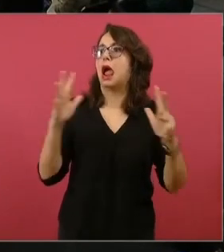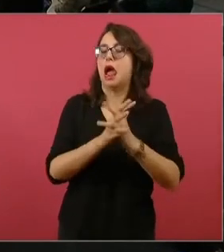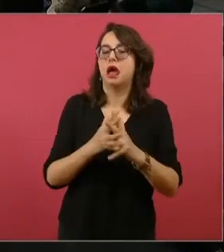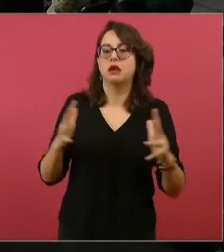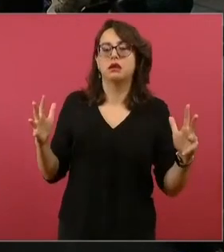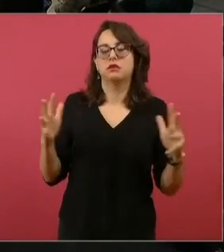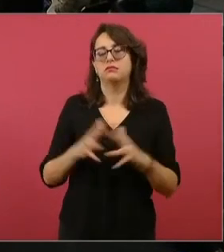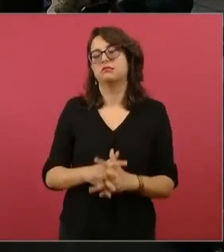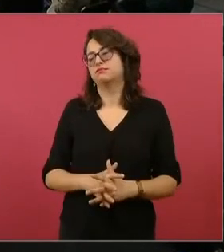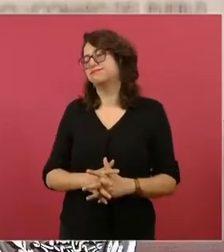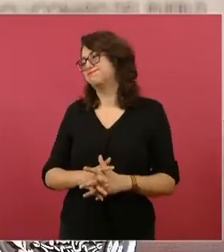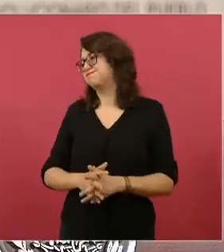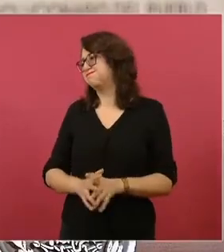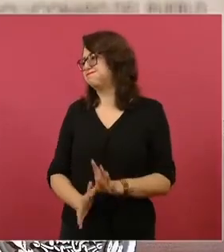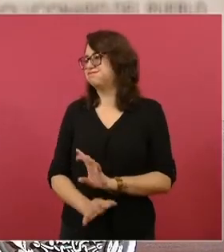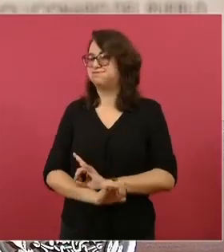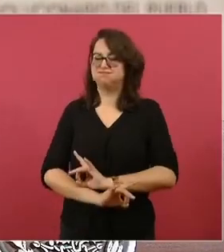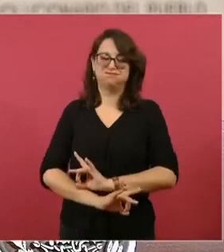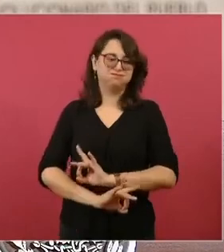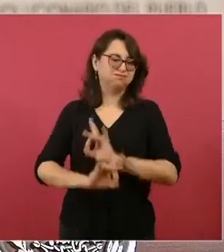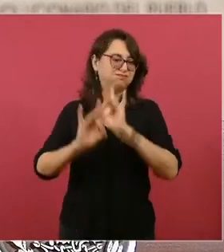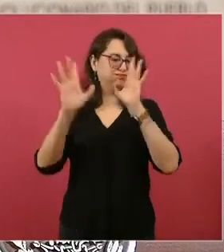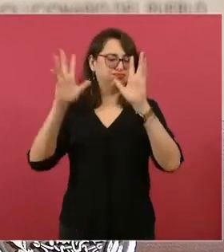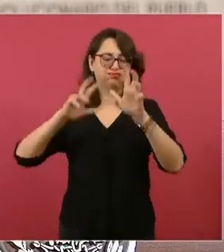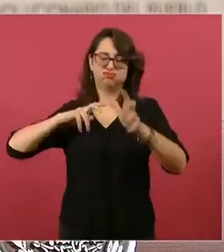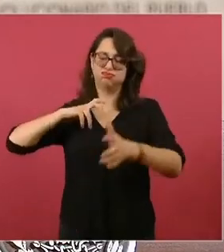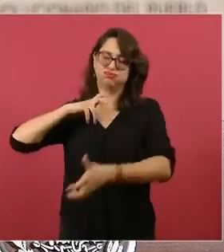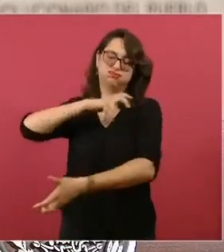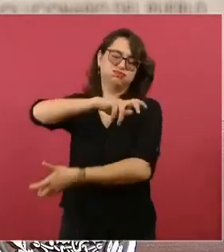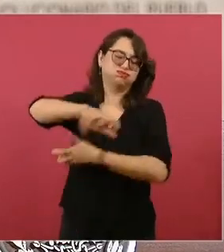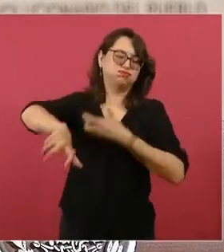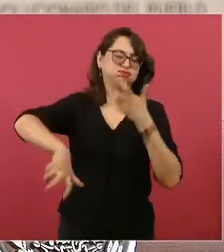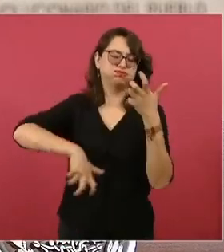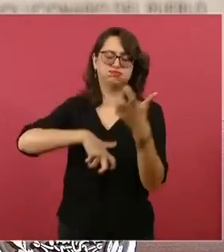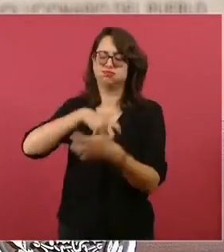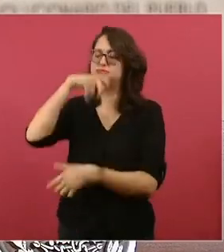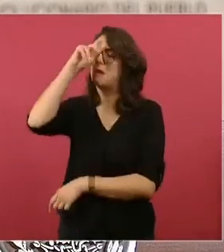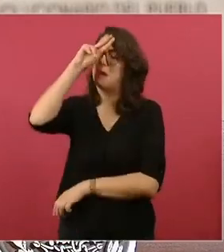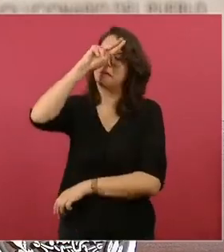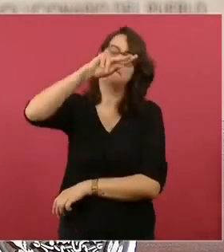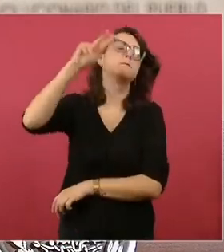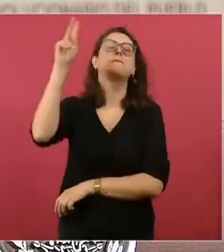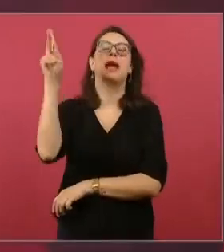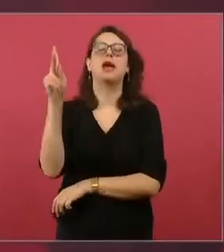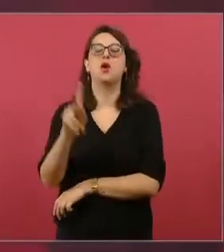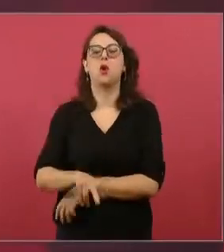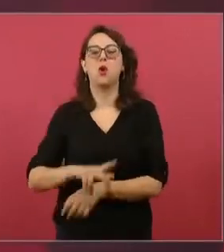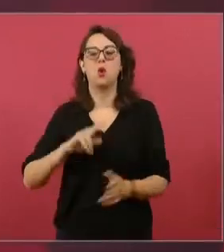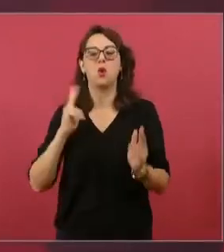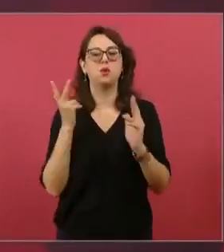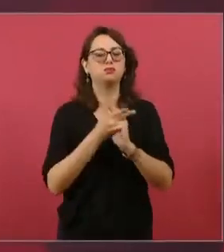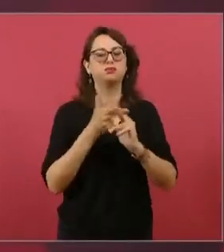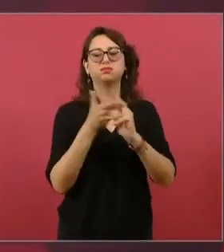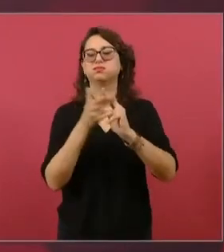muchas cosas. Se siguió entregando